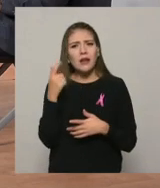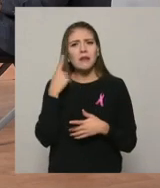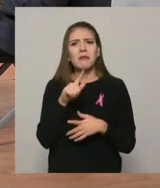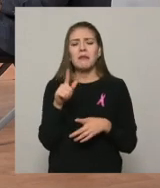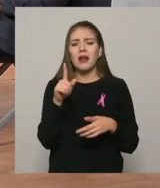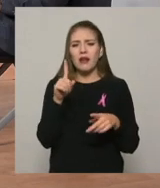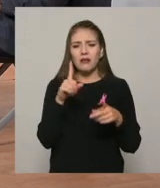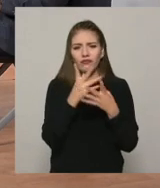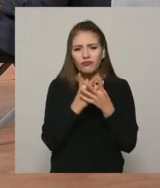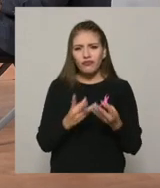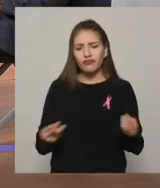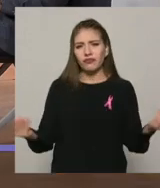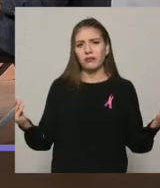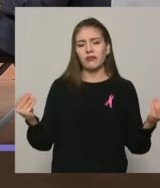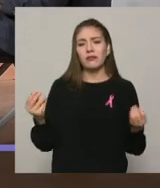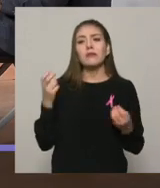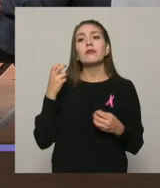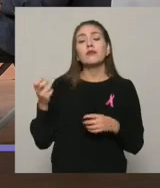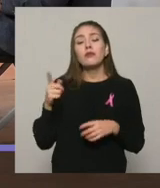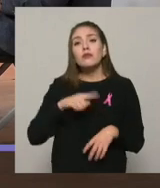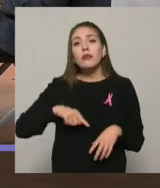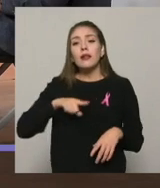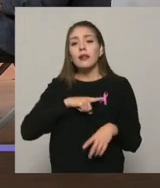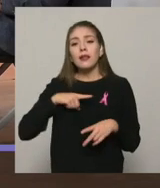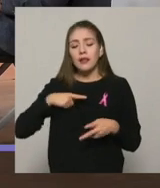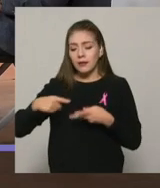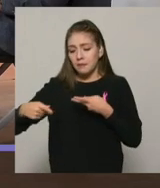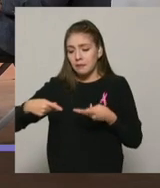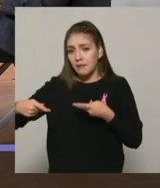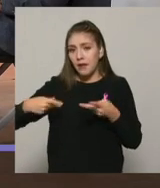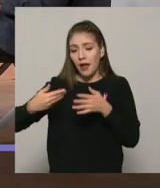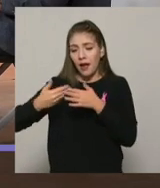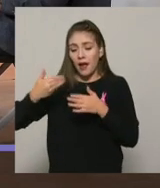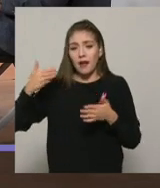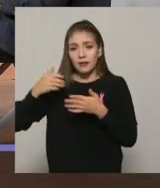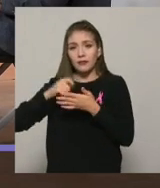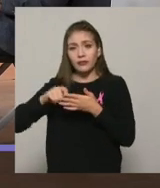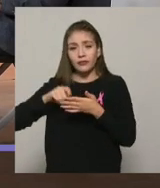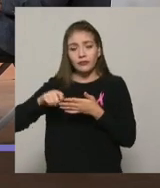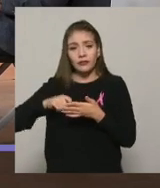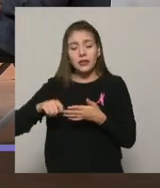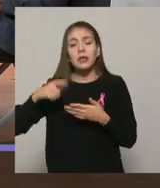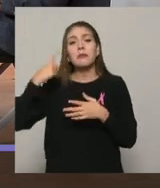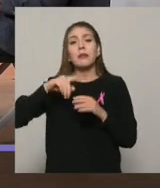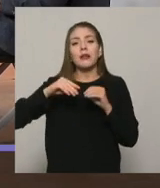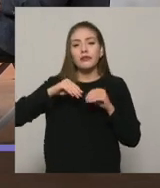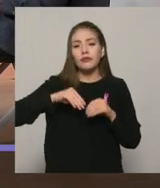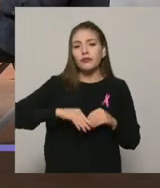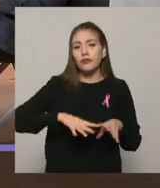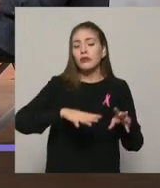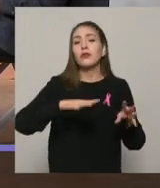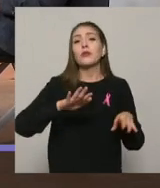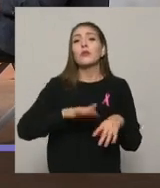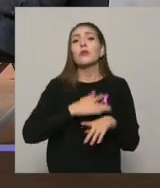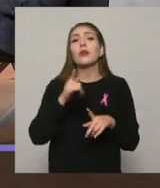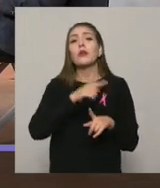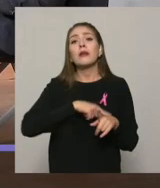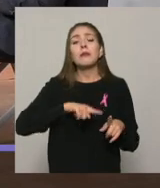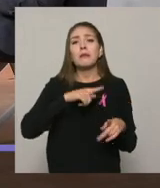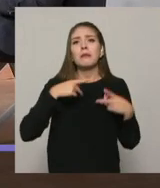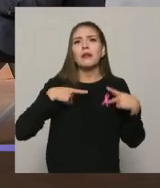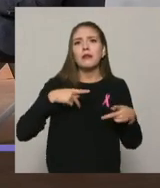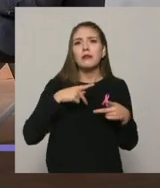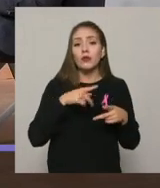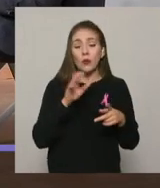de coyuntura. Entonces los periodistas debemos ir preparando materiales para publicar en esos momentos, porque la gente va a estar